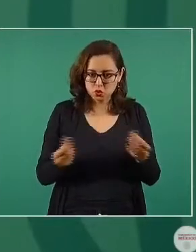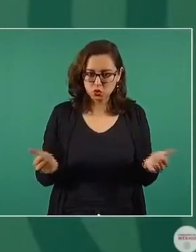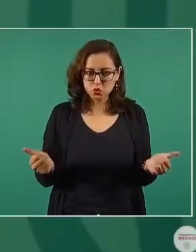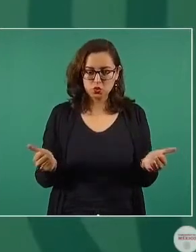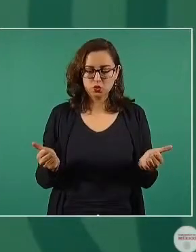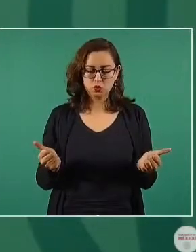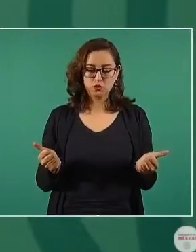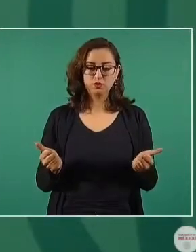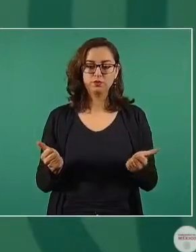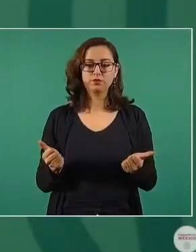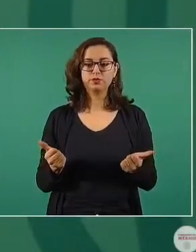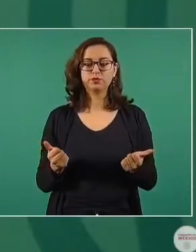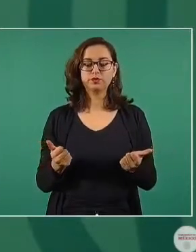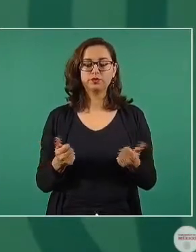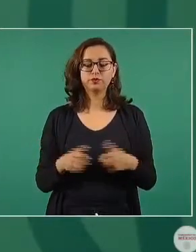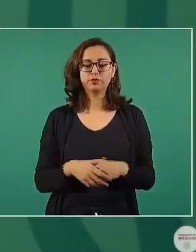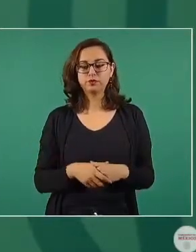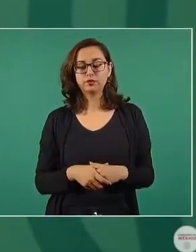y